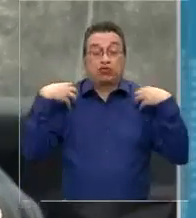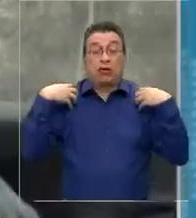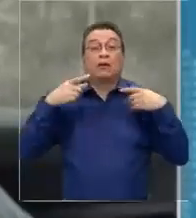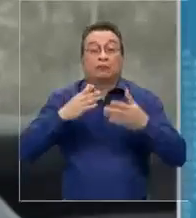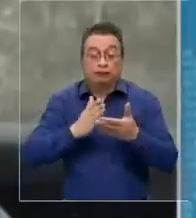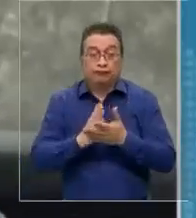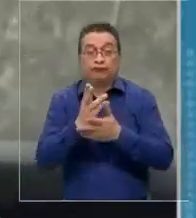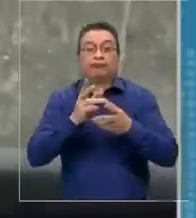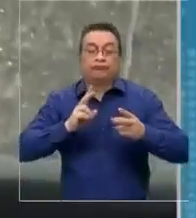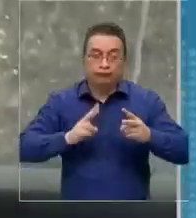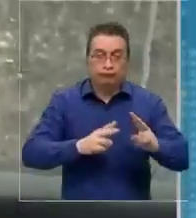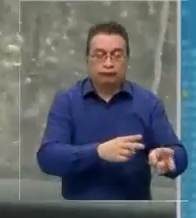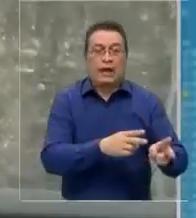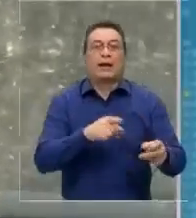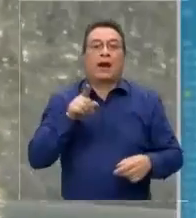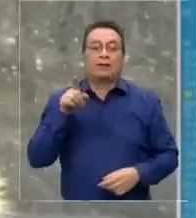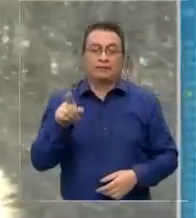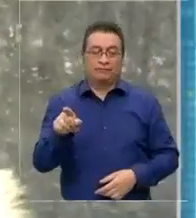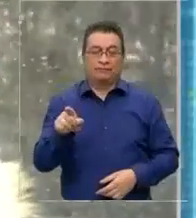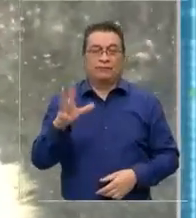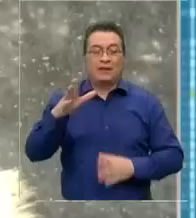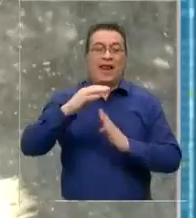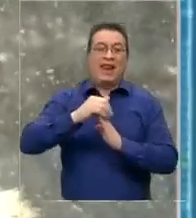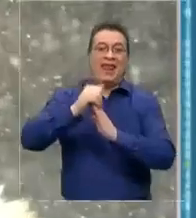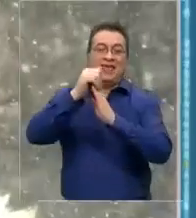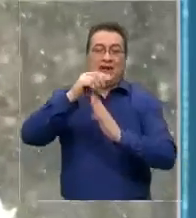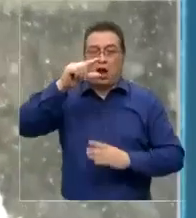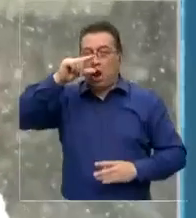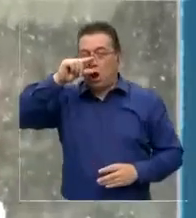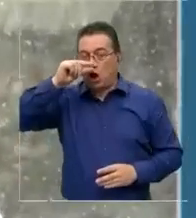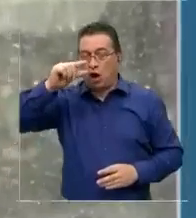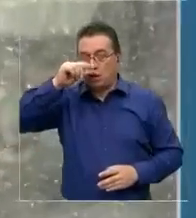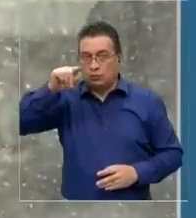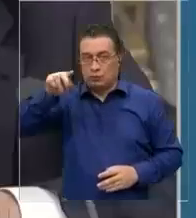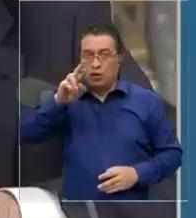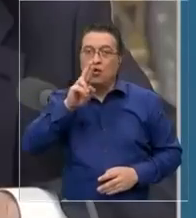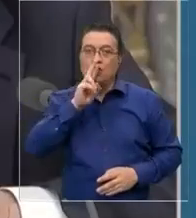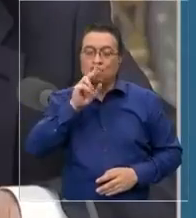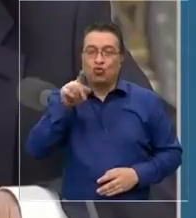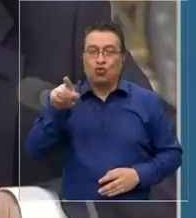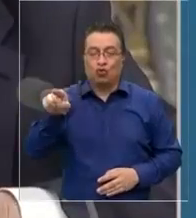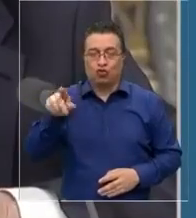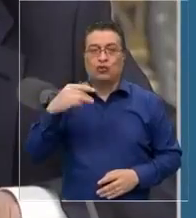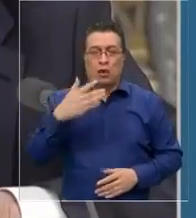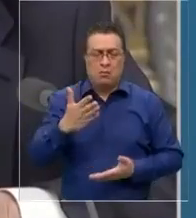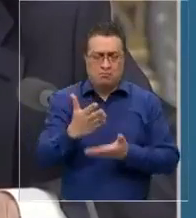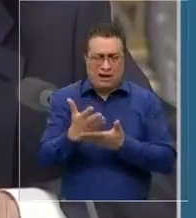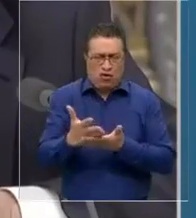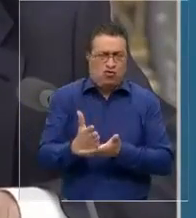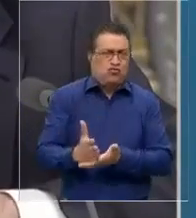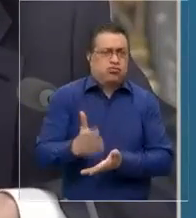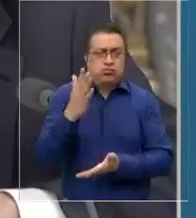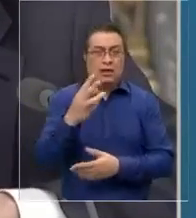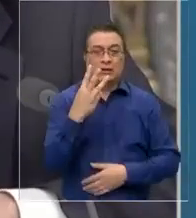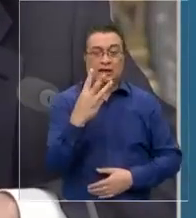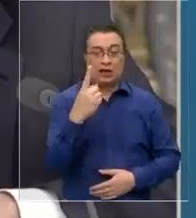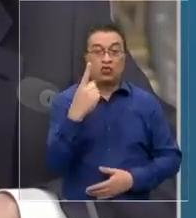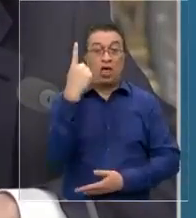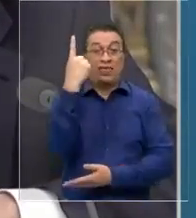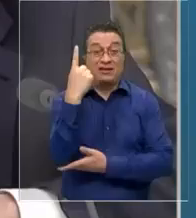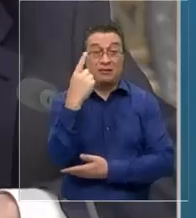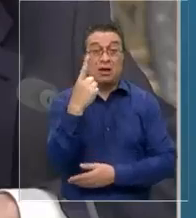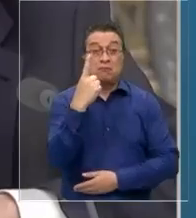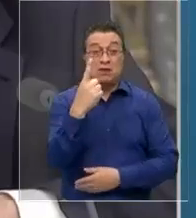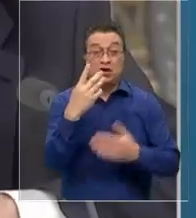ha desencadenado esta guerra. El líder ruso Vladimir Putin, quien ha gobernado con mano de hierro desde el 31 de